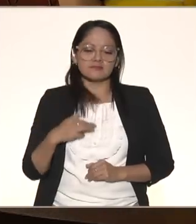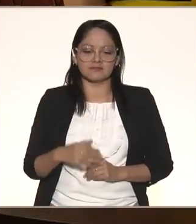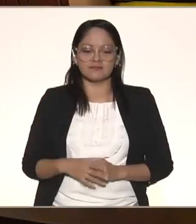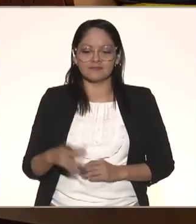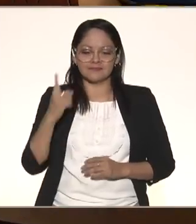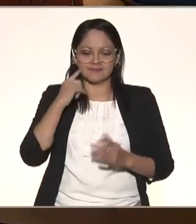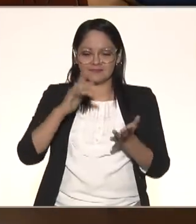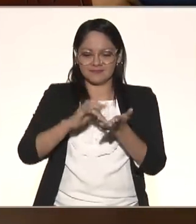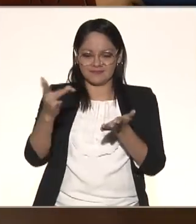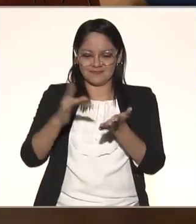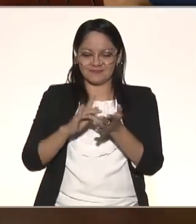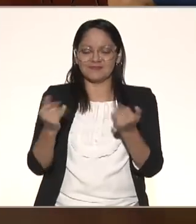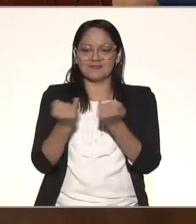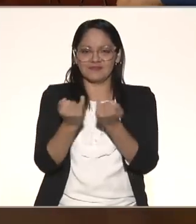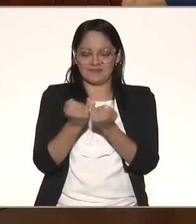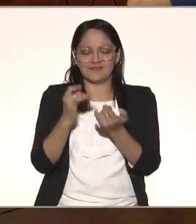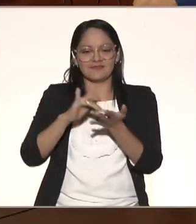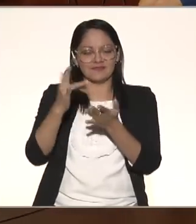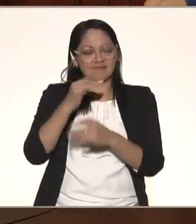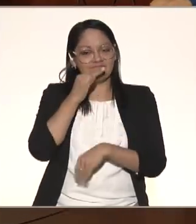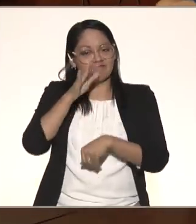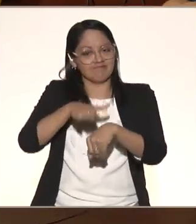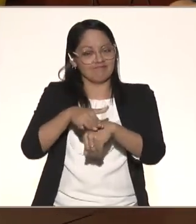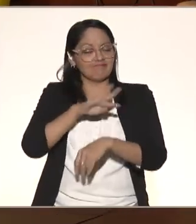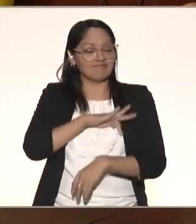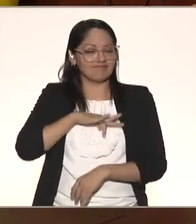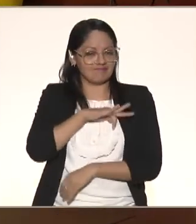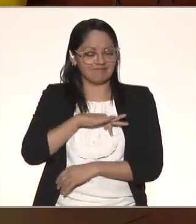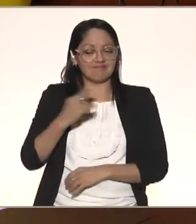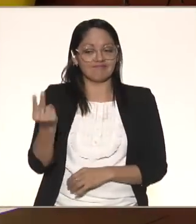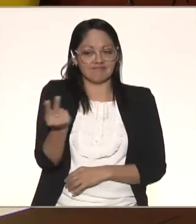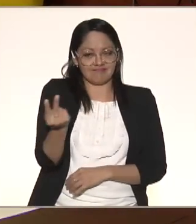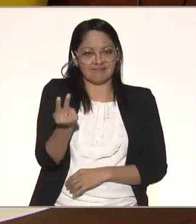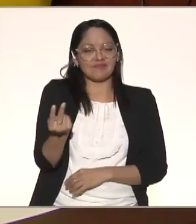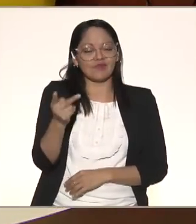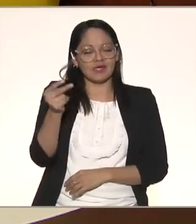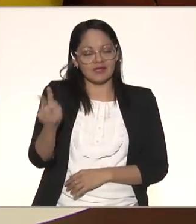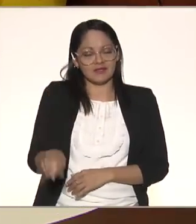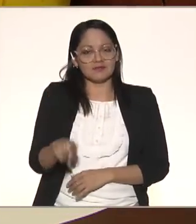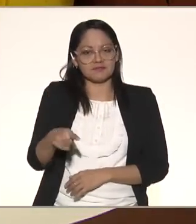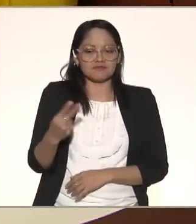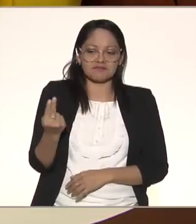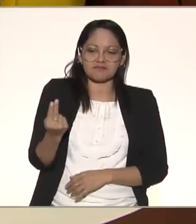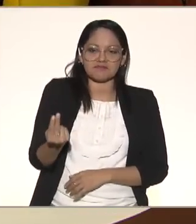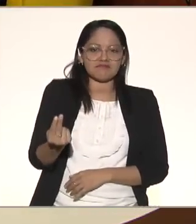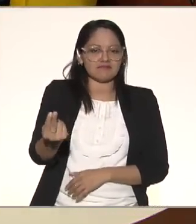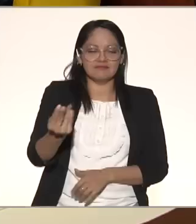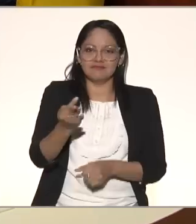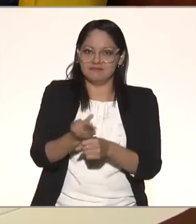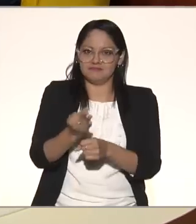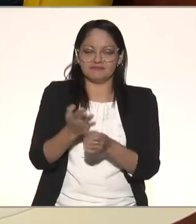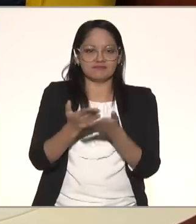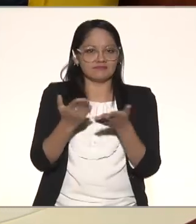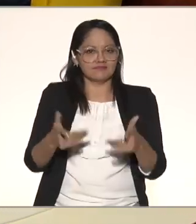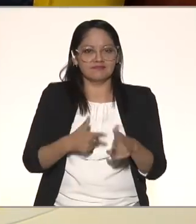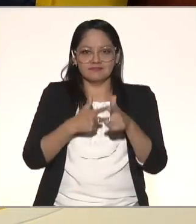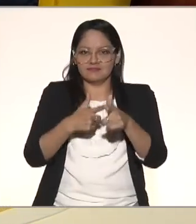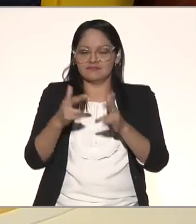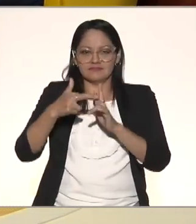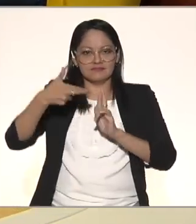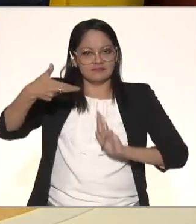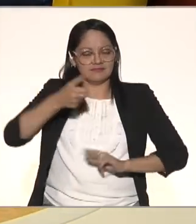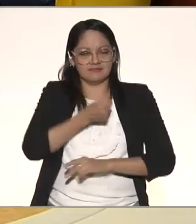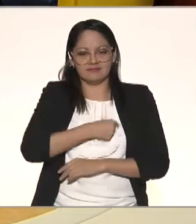Muchas gracias, gracias y pues felicidades a esta pareja que están llevando hasta este momento una relación